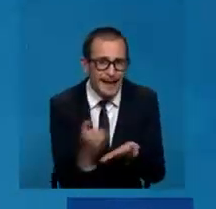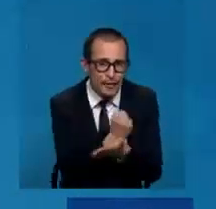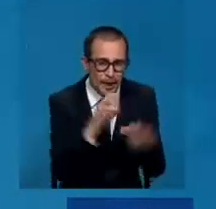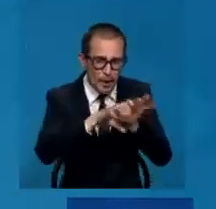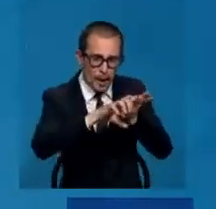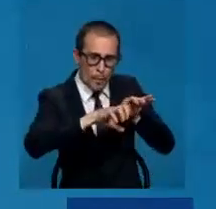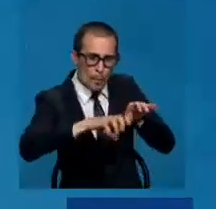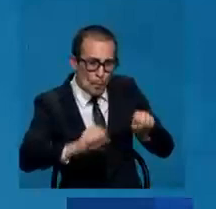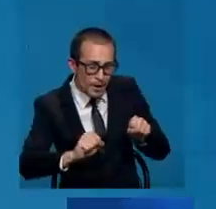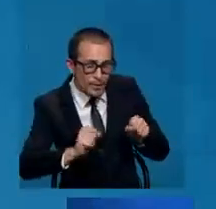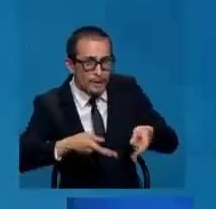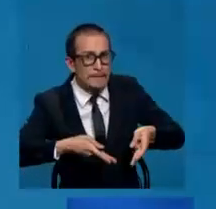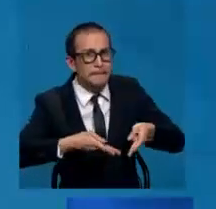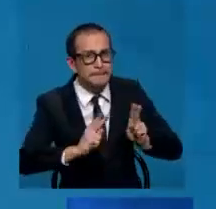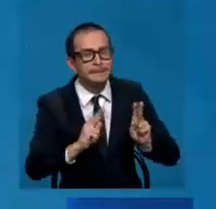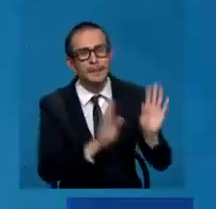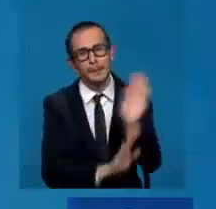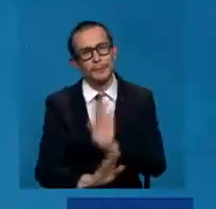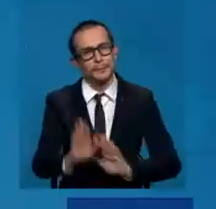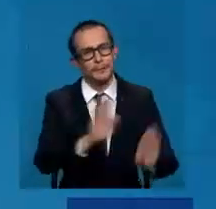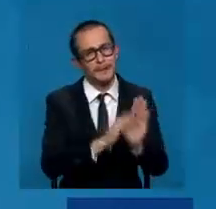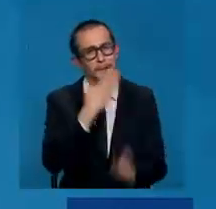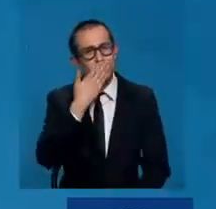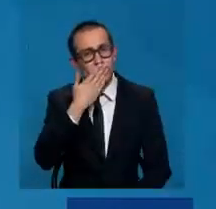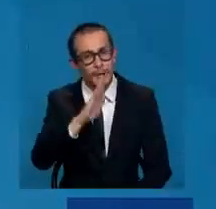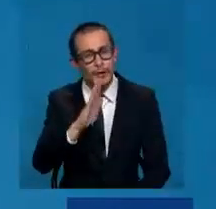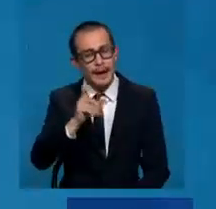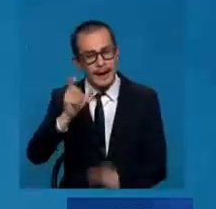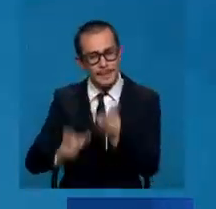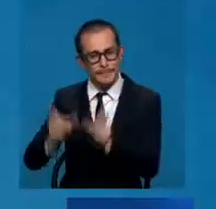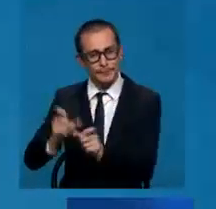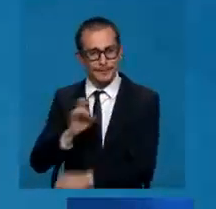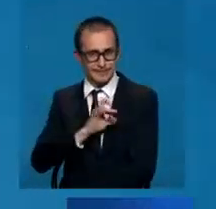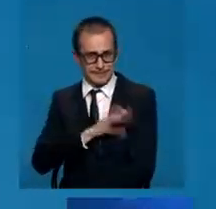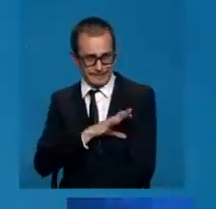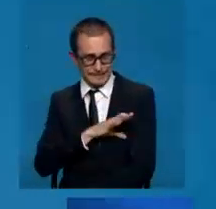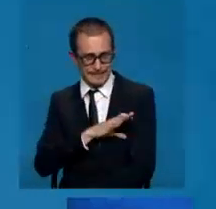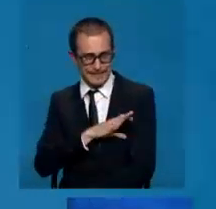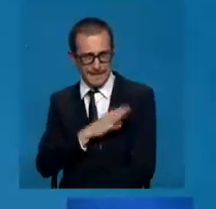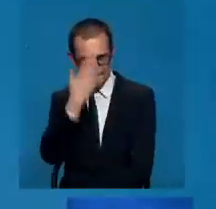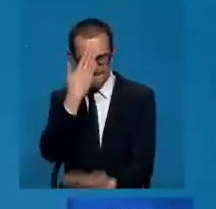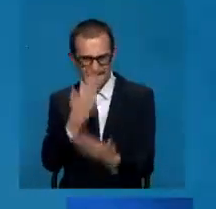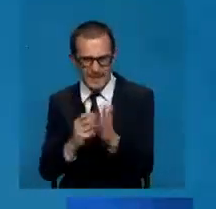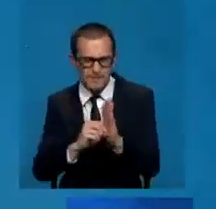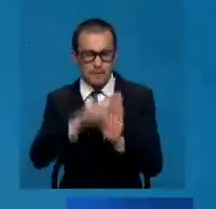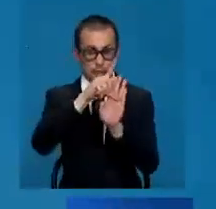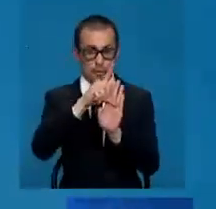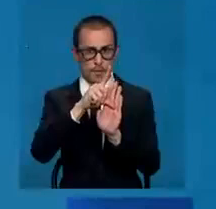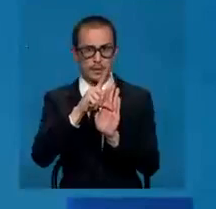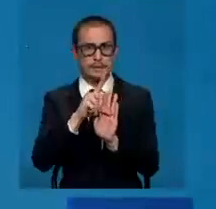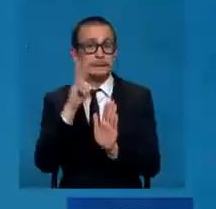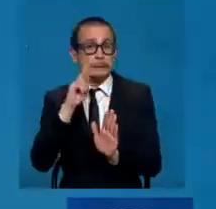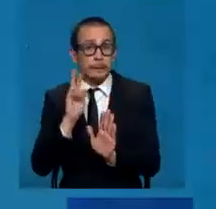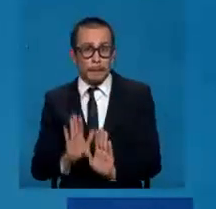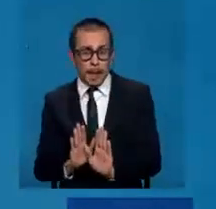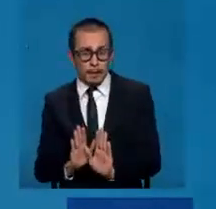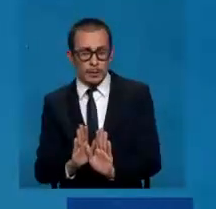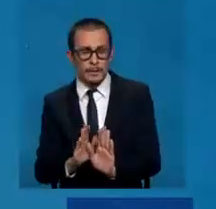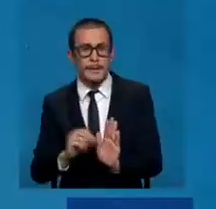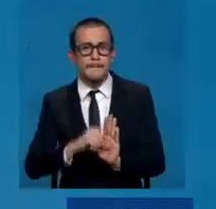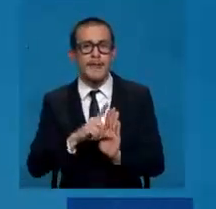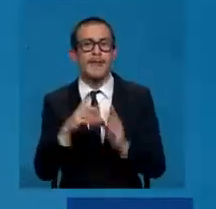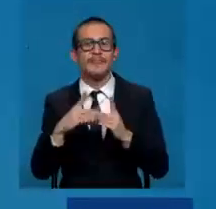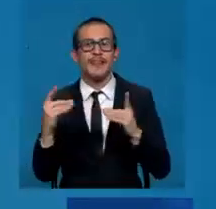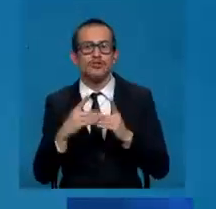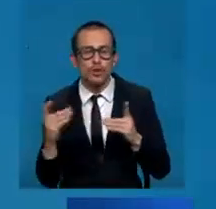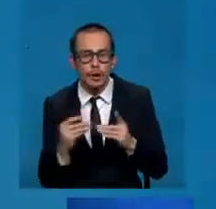acuerdo que nos permita proteger mejor a nuestros compatriotas frente a alzas bruscas e inesperadas en el precio del